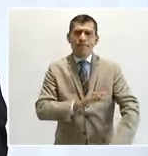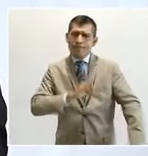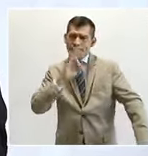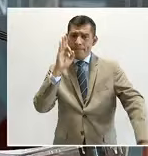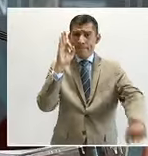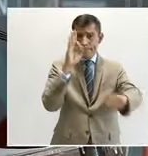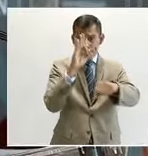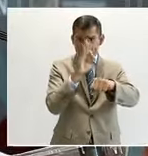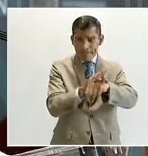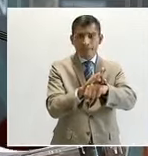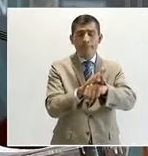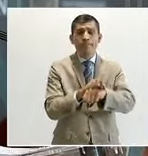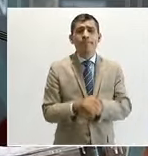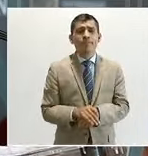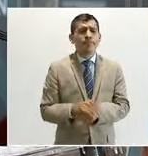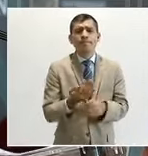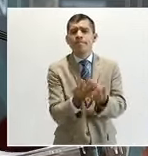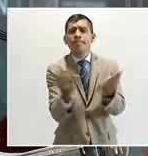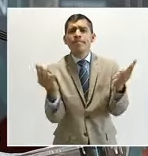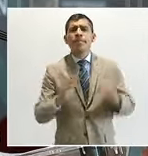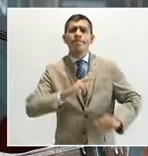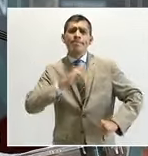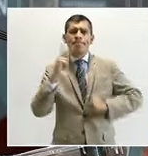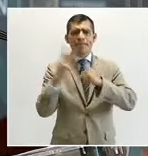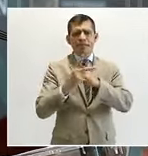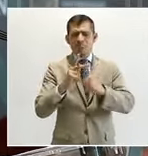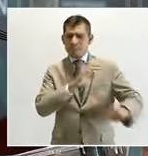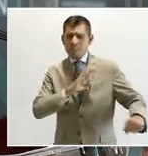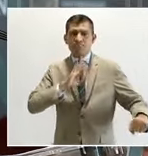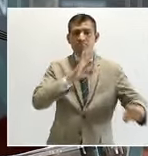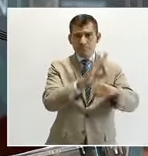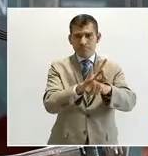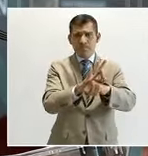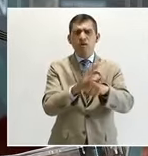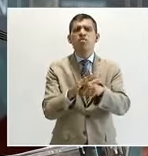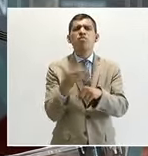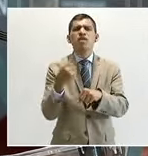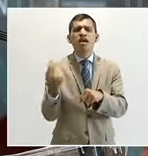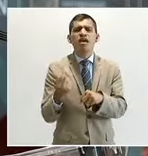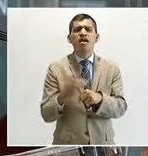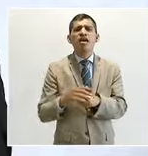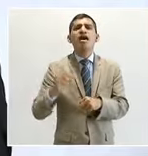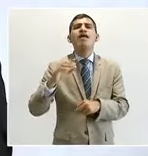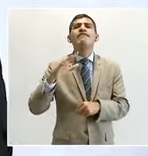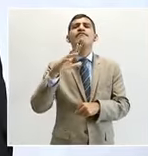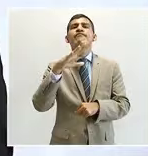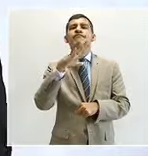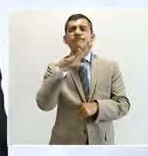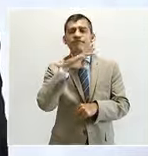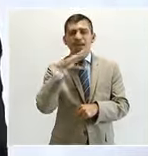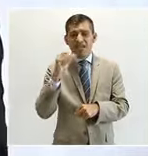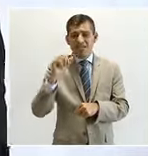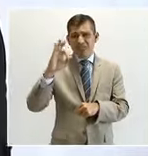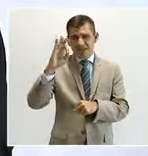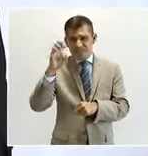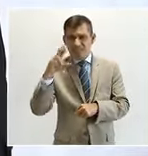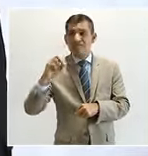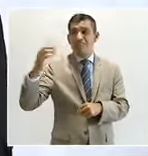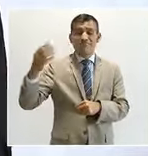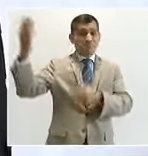de nuestra nación porque nos invadieron los franceses y